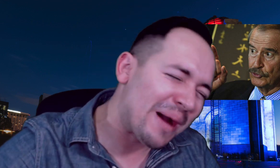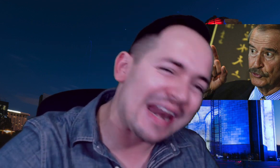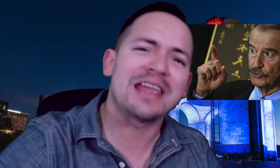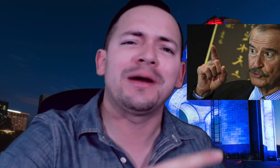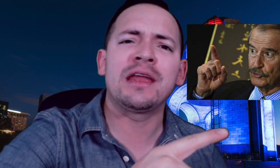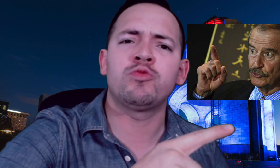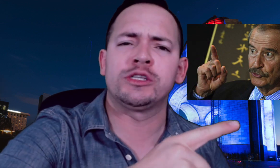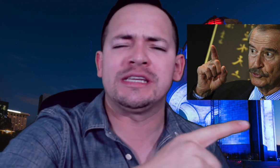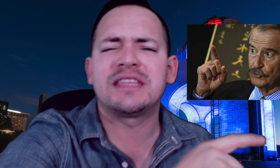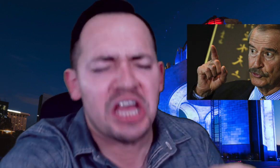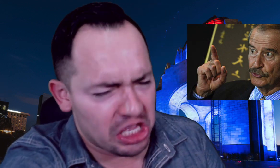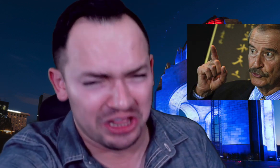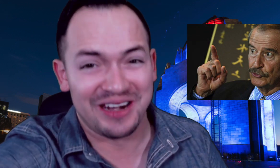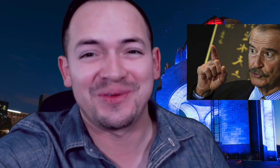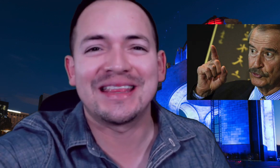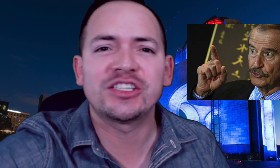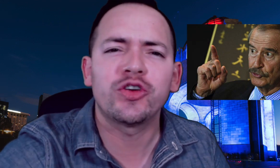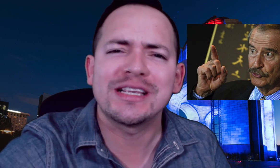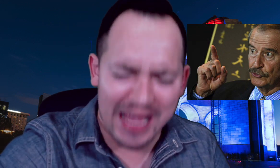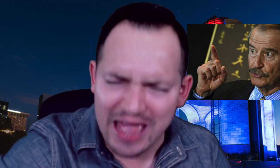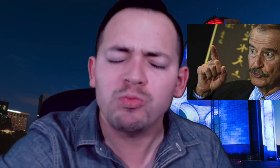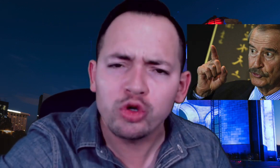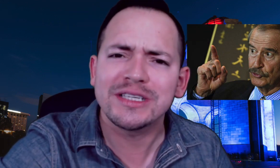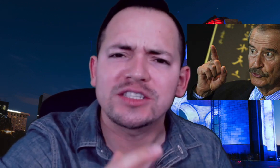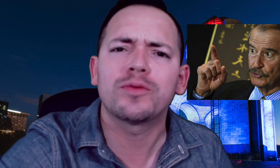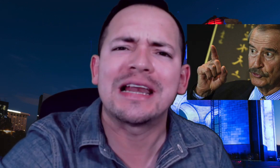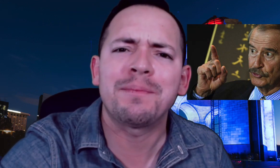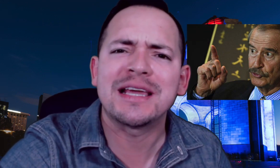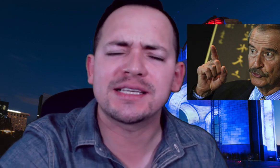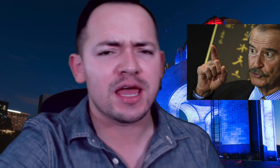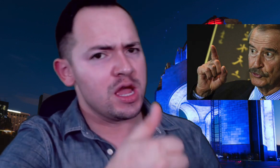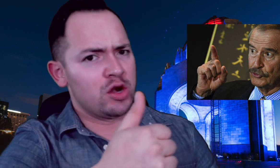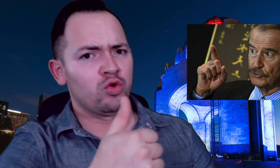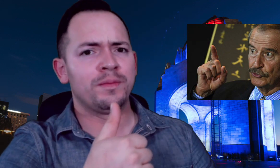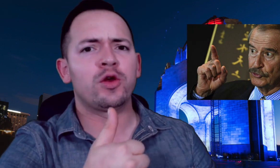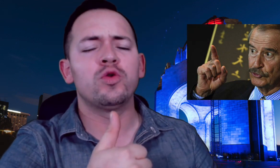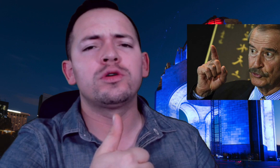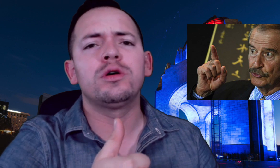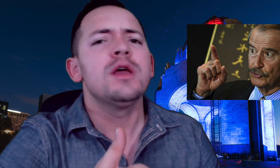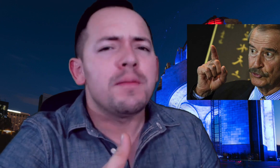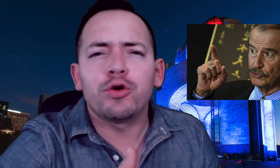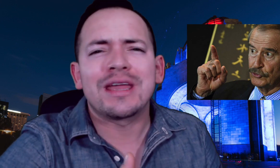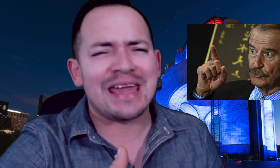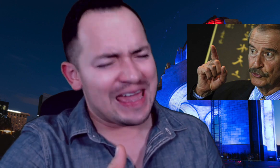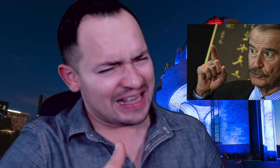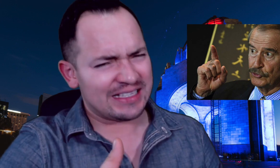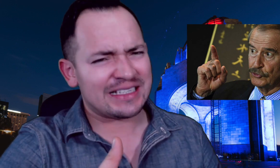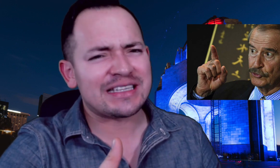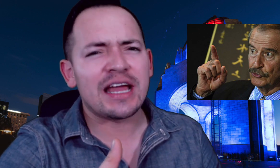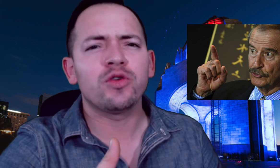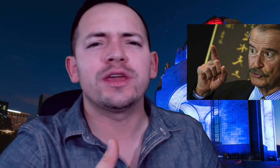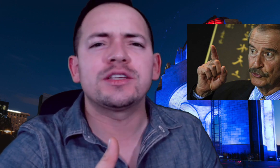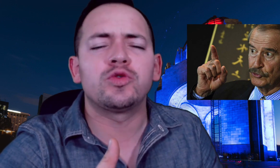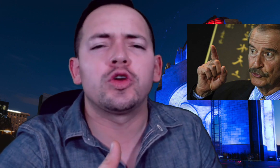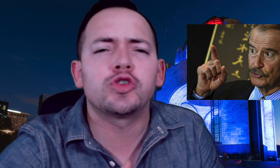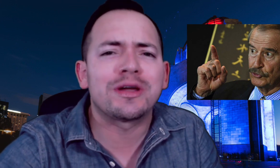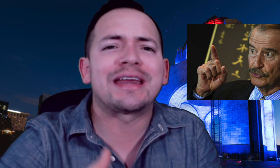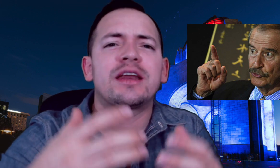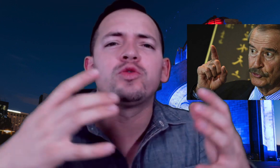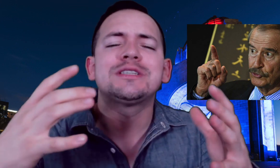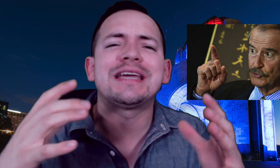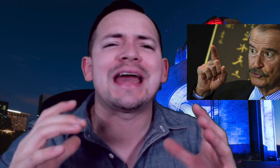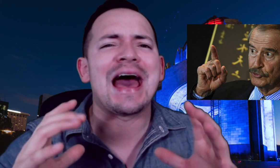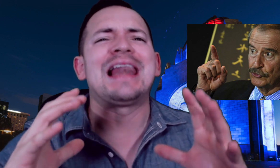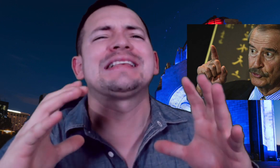todo para llevar en bolsita. Interpretaciones hay muchas sobre la mesa. Número uno, porque es extraño y es curioso